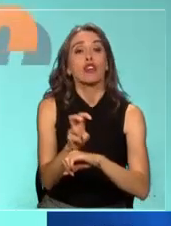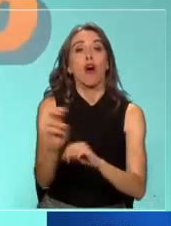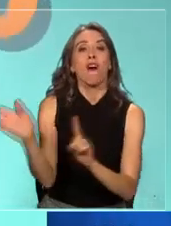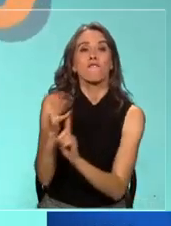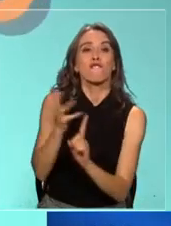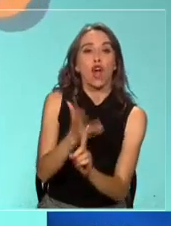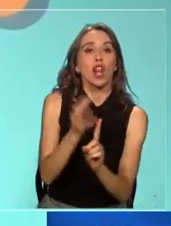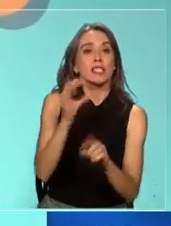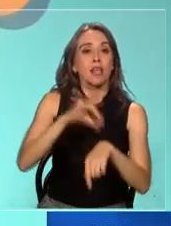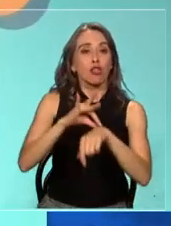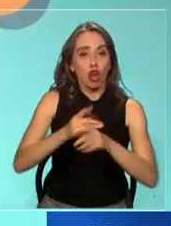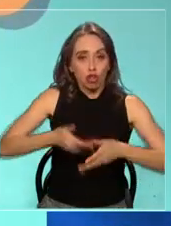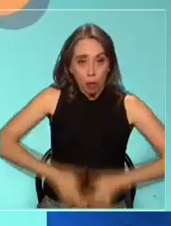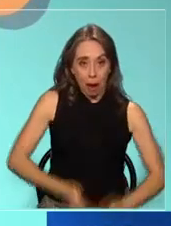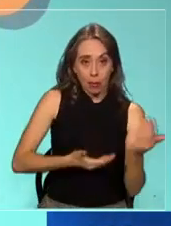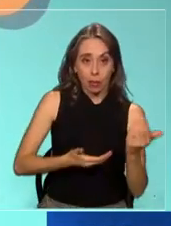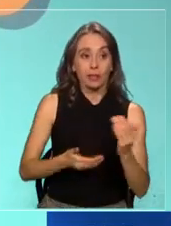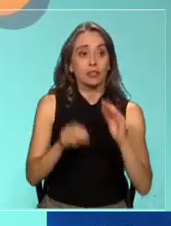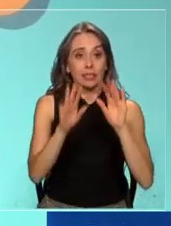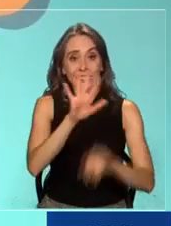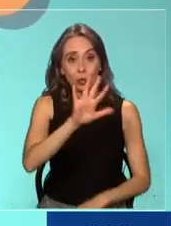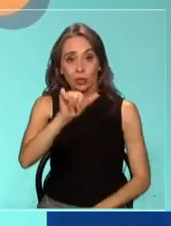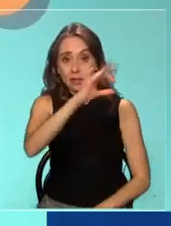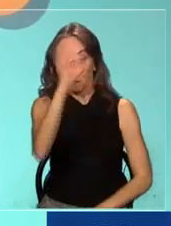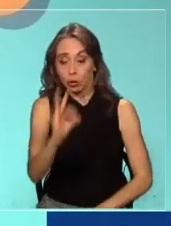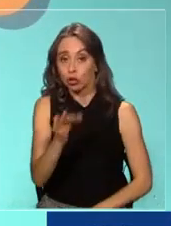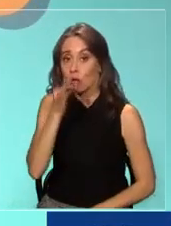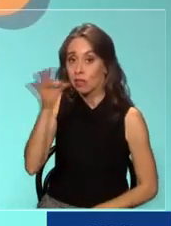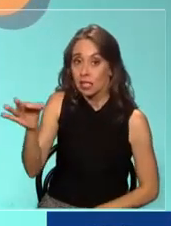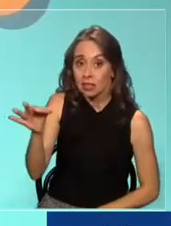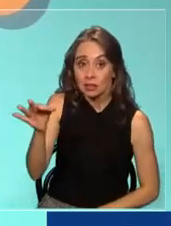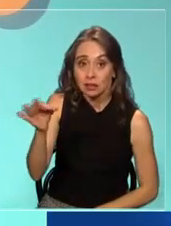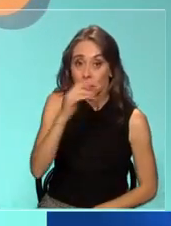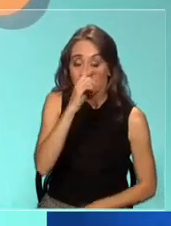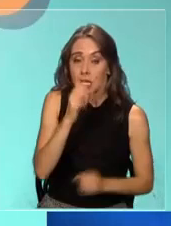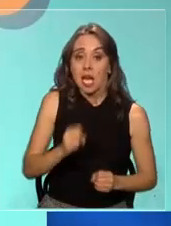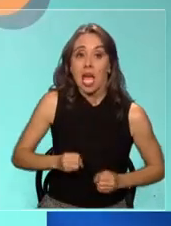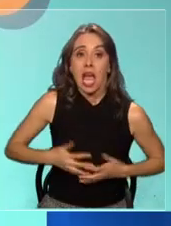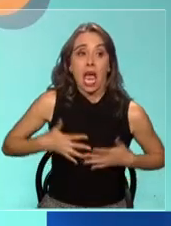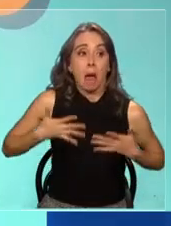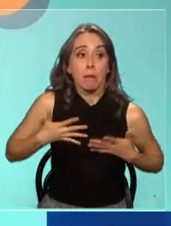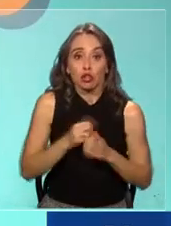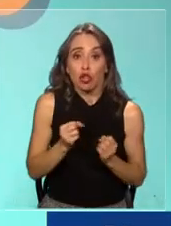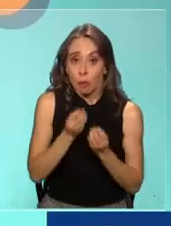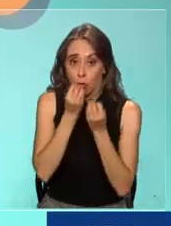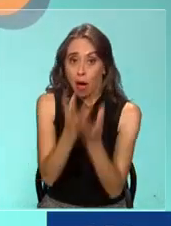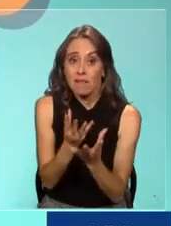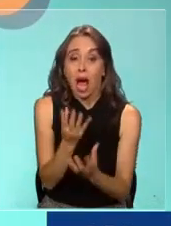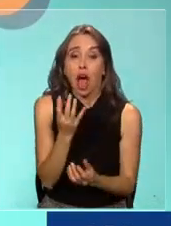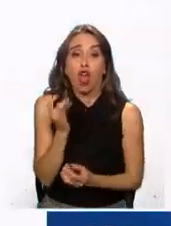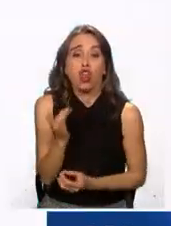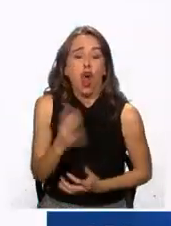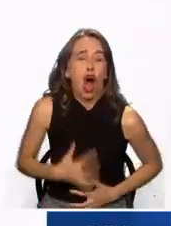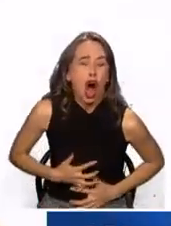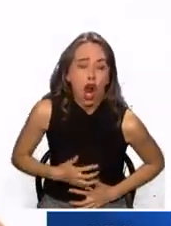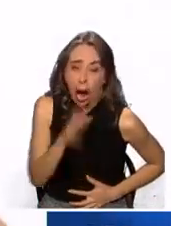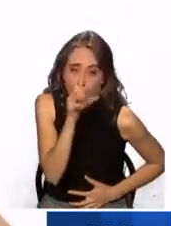el 56% de las mujeres dicen no haber podido expresar sus emociones ni dolor durante el parto.